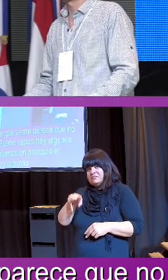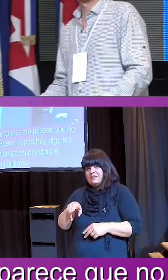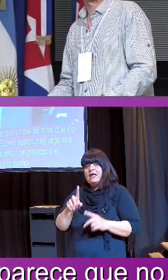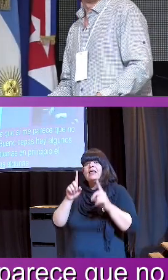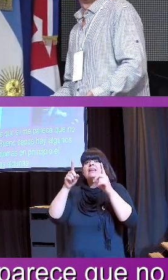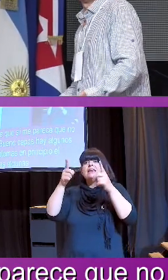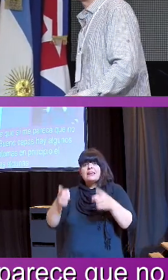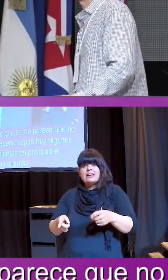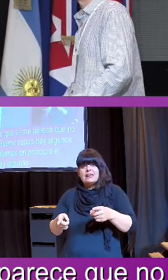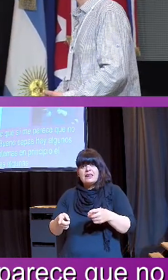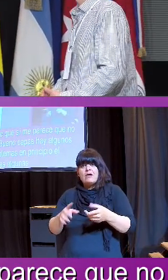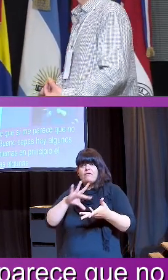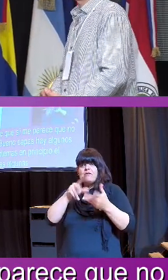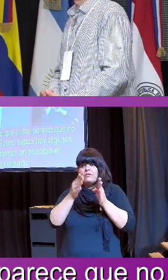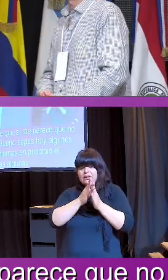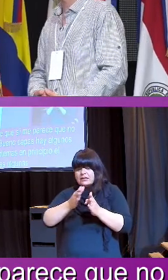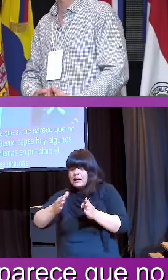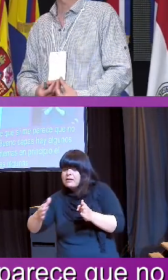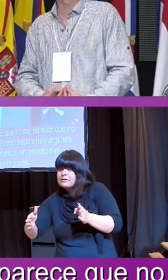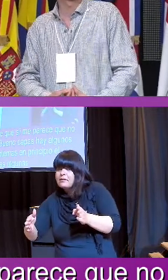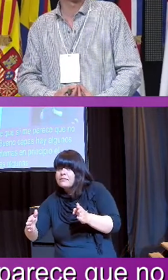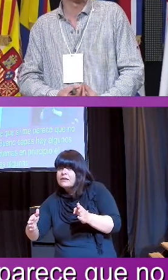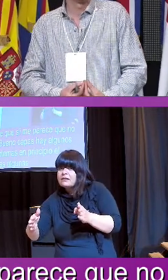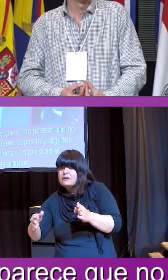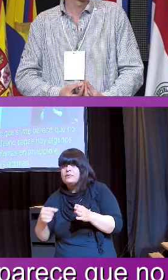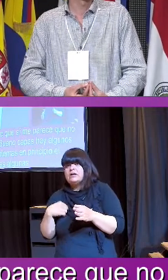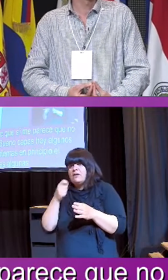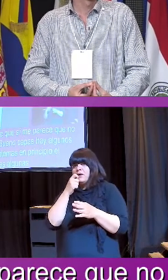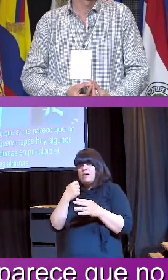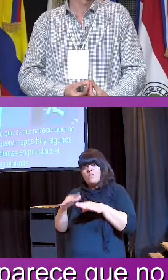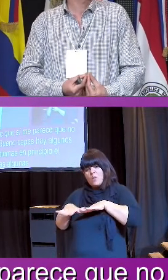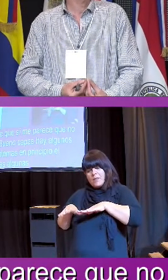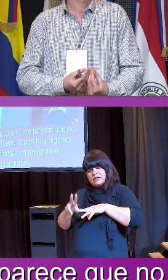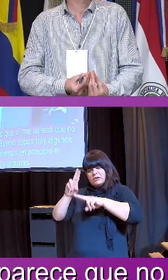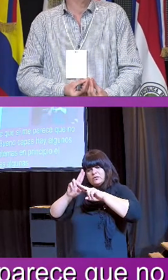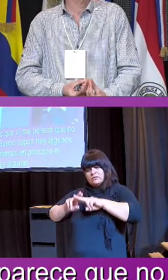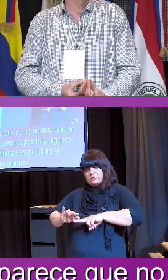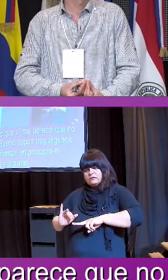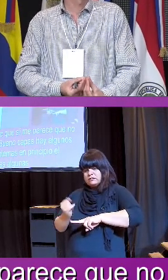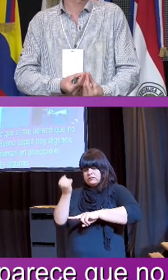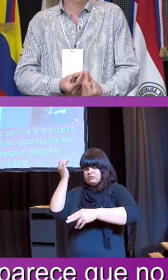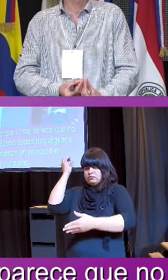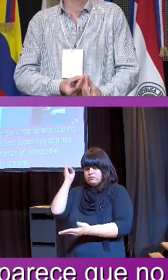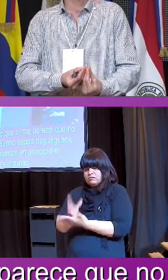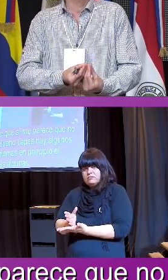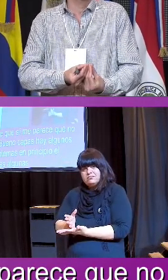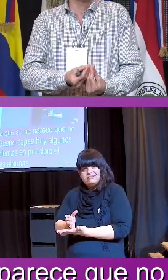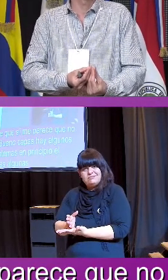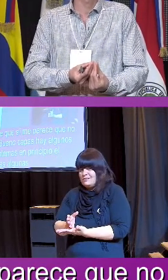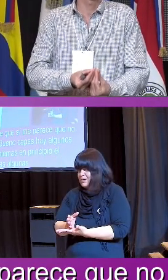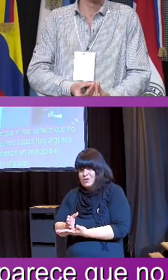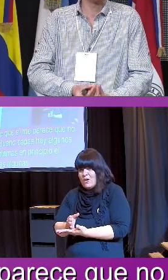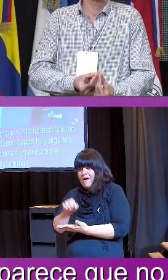los recursos. De verdad es que acuérdense que los diagnósticos no son una sentencia, ¿sí? Los diagnósticos son la puerta,